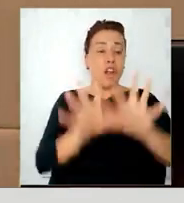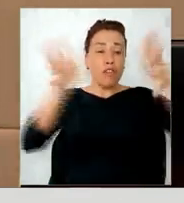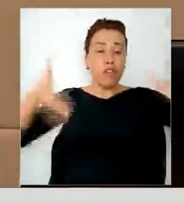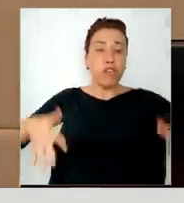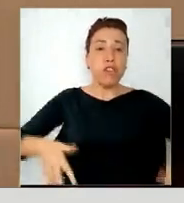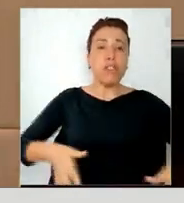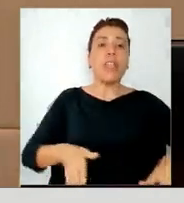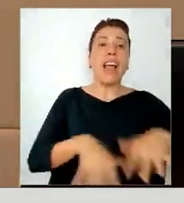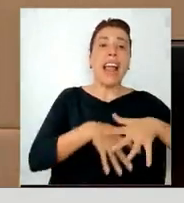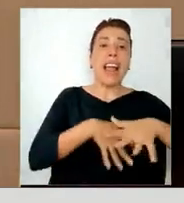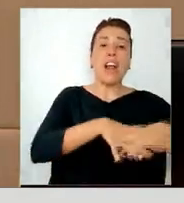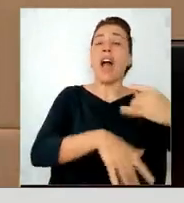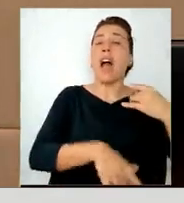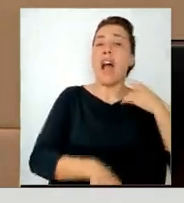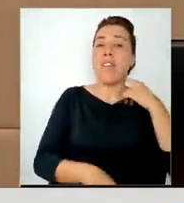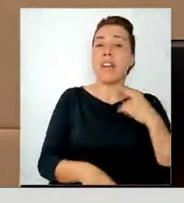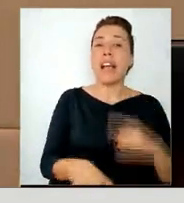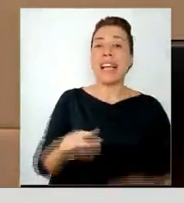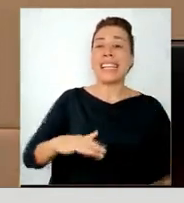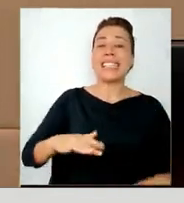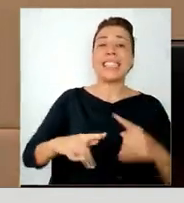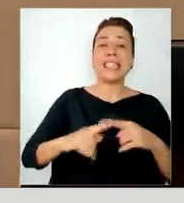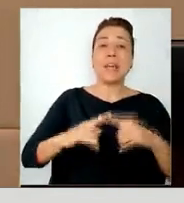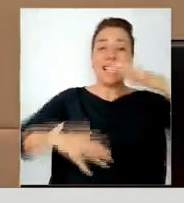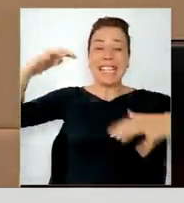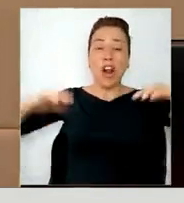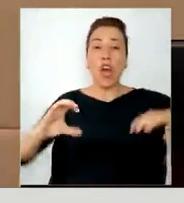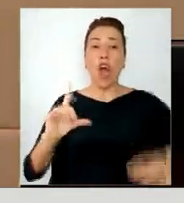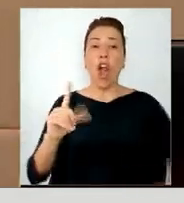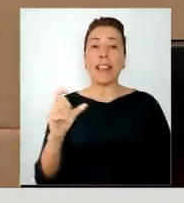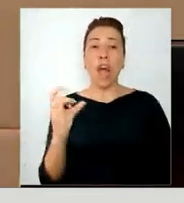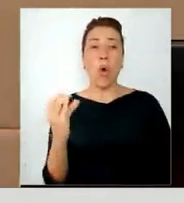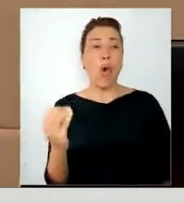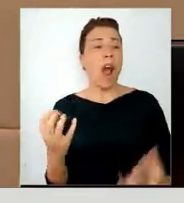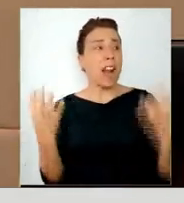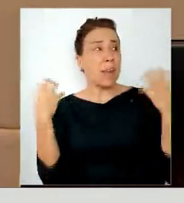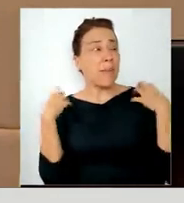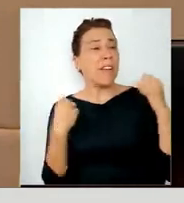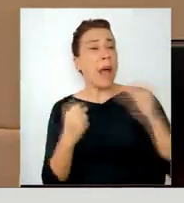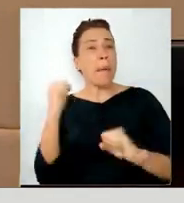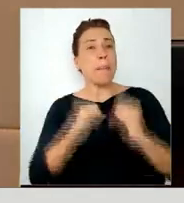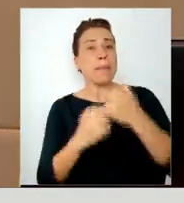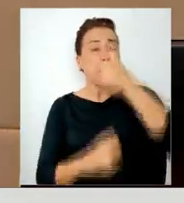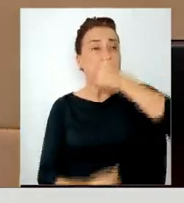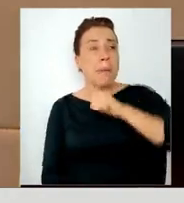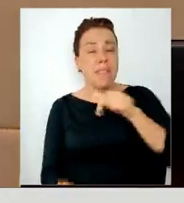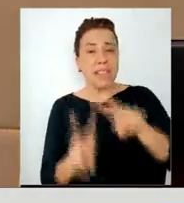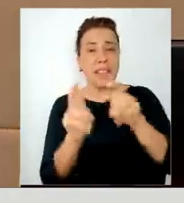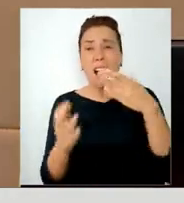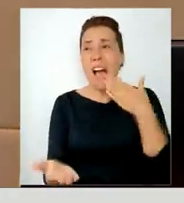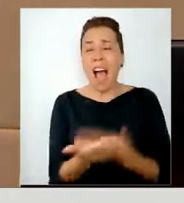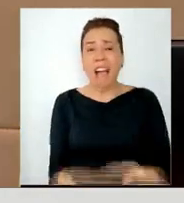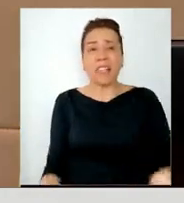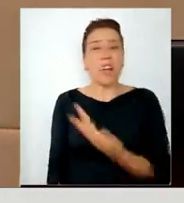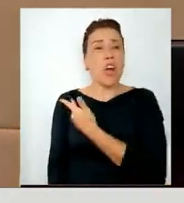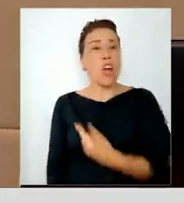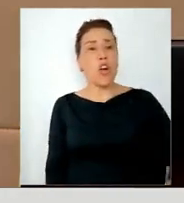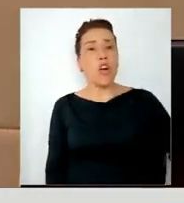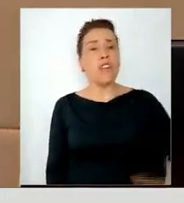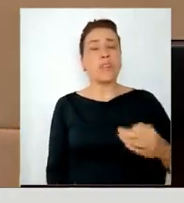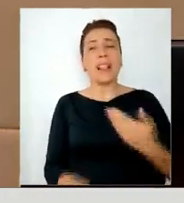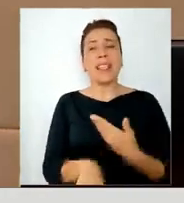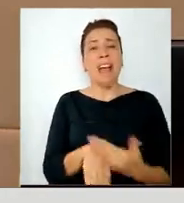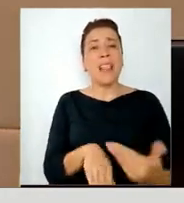afectando el sector de Cerrillos de coltauco se hagan cargos los privados particularmente en la materia hasta cuándo este gobierno llega tarde en todo